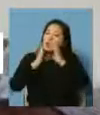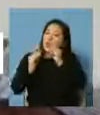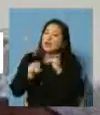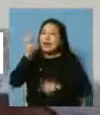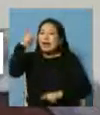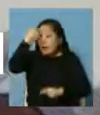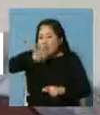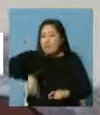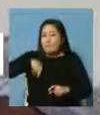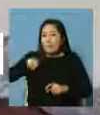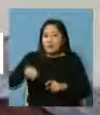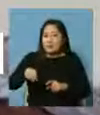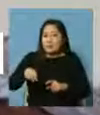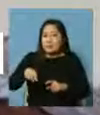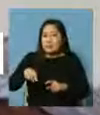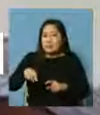algunas